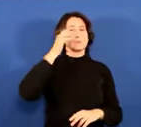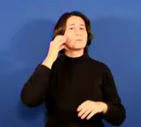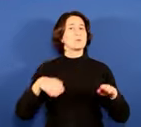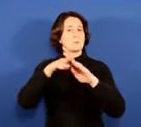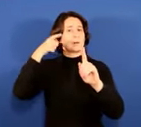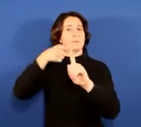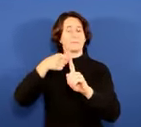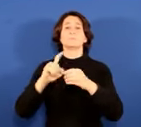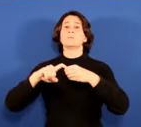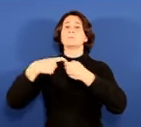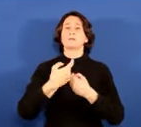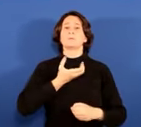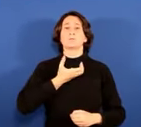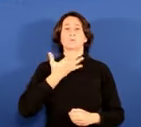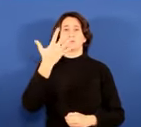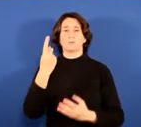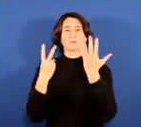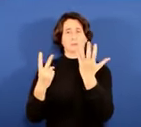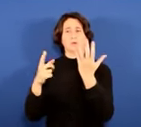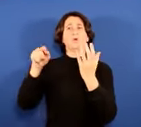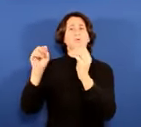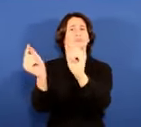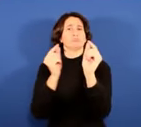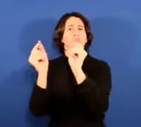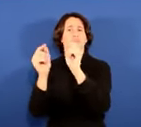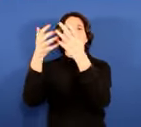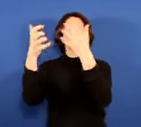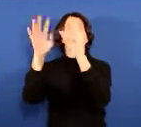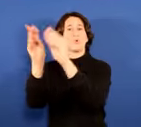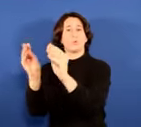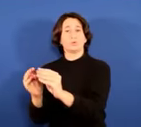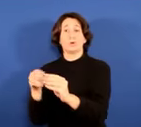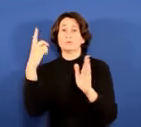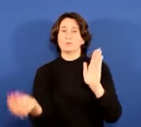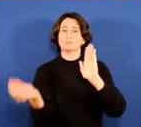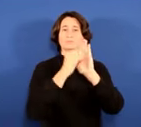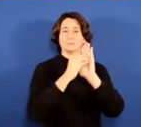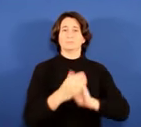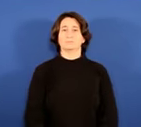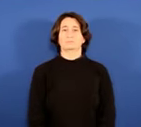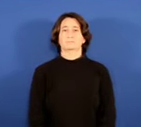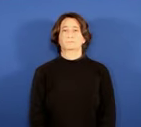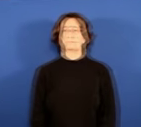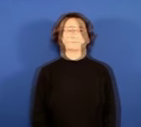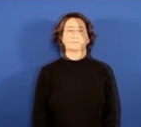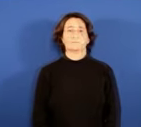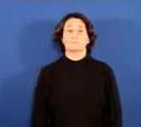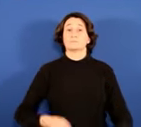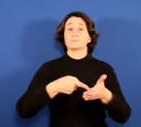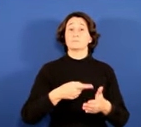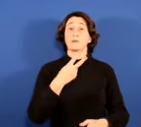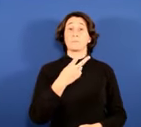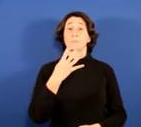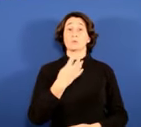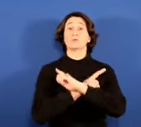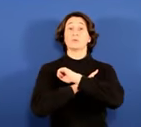la Topaketa Beldur Barik 2012, que se celebrará en el Museo Artium de Vitoria-Gasteiz el sábado 24 de noviembre.